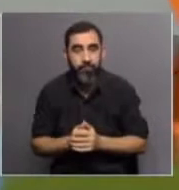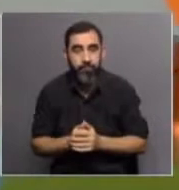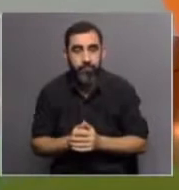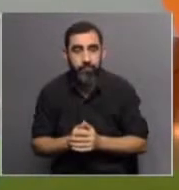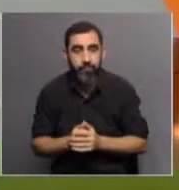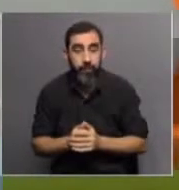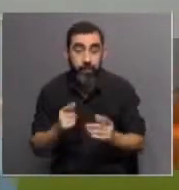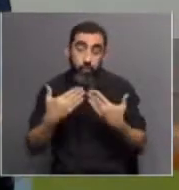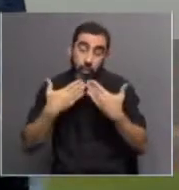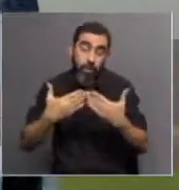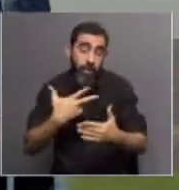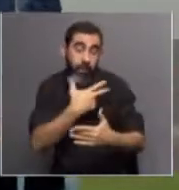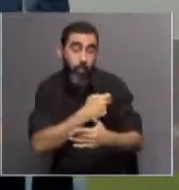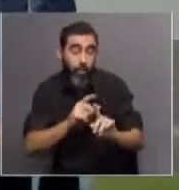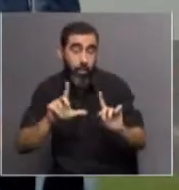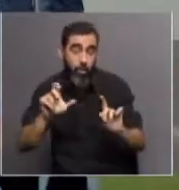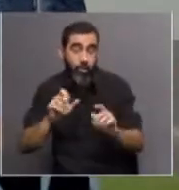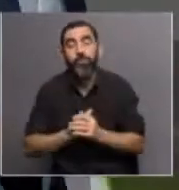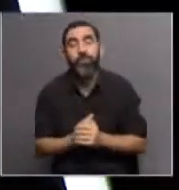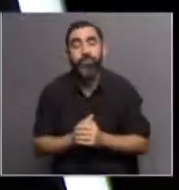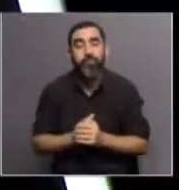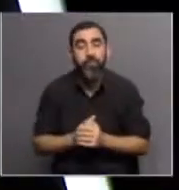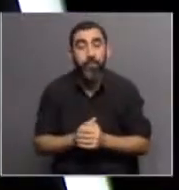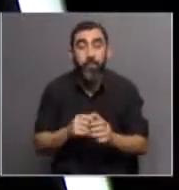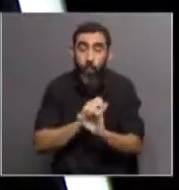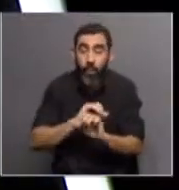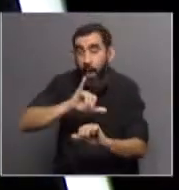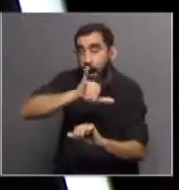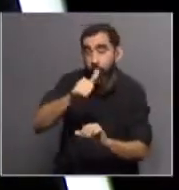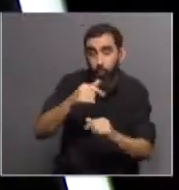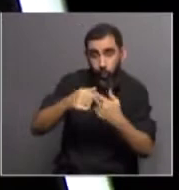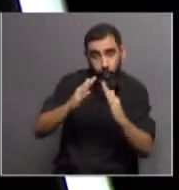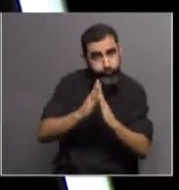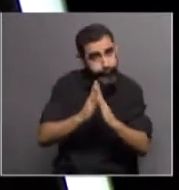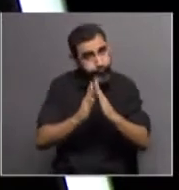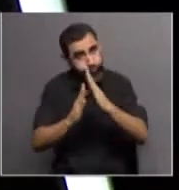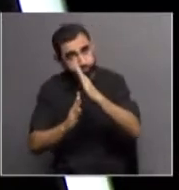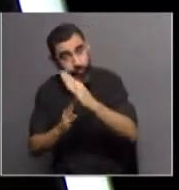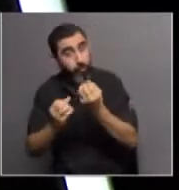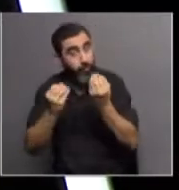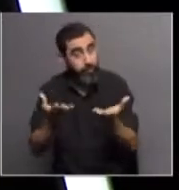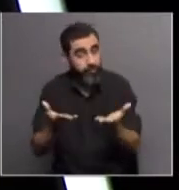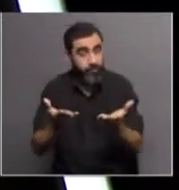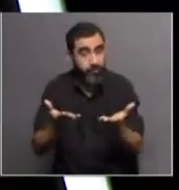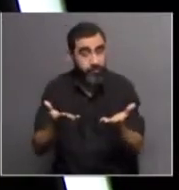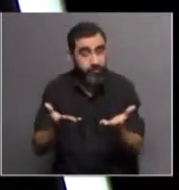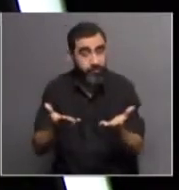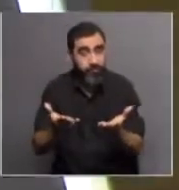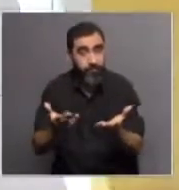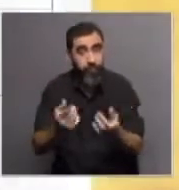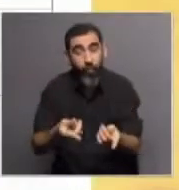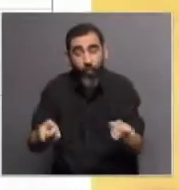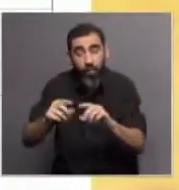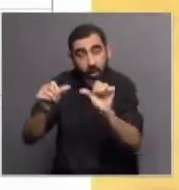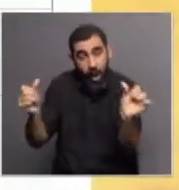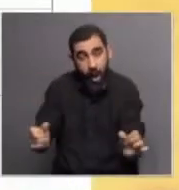el efecto de la vacunación. Es esperable, Marcelo, que la línea azul, la de movilidad, siga creciendo, por un lado porque se van recobrando